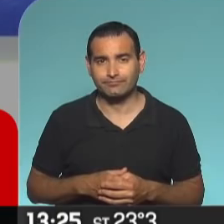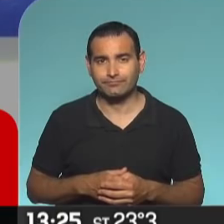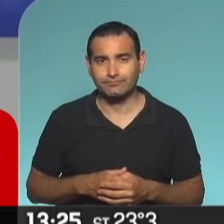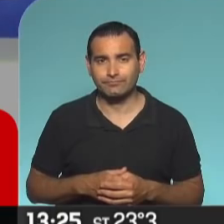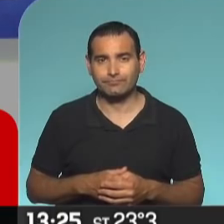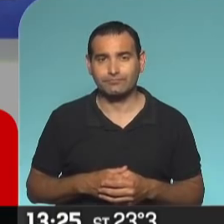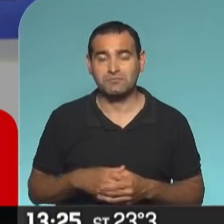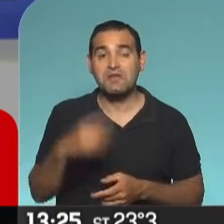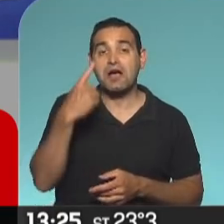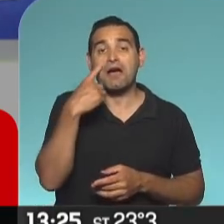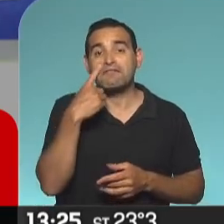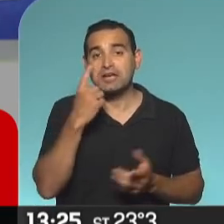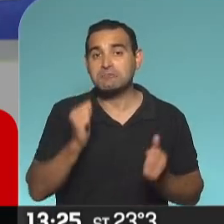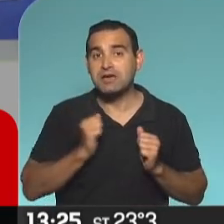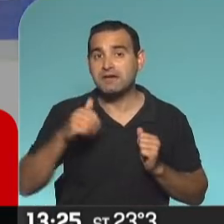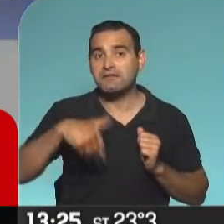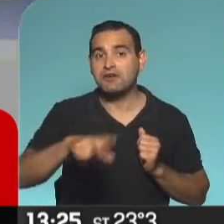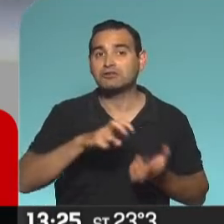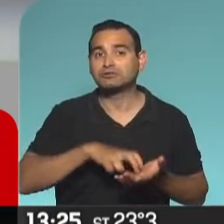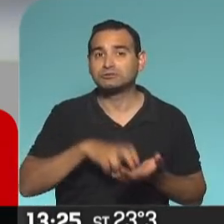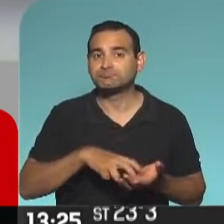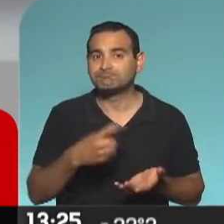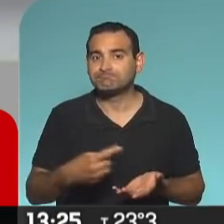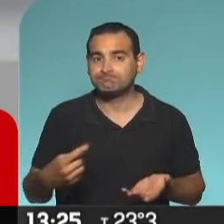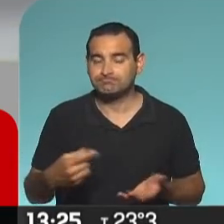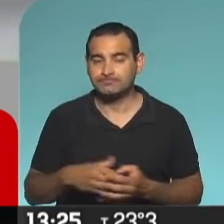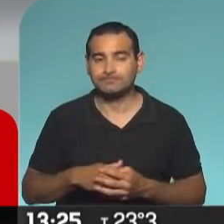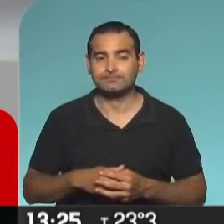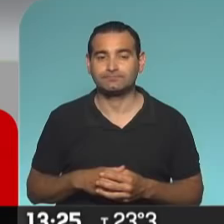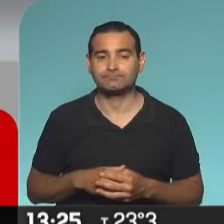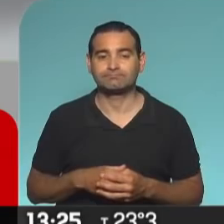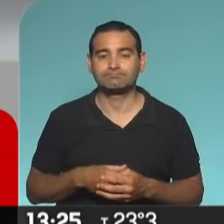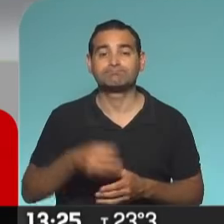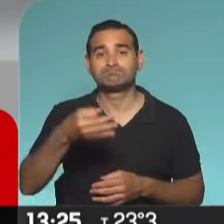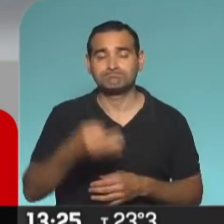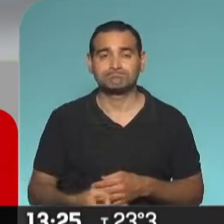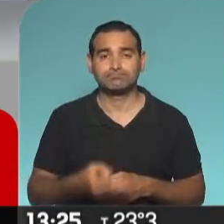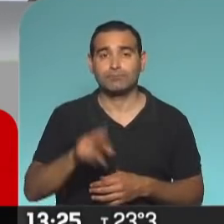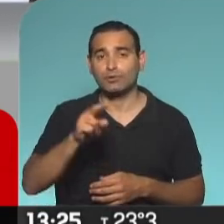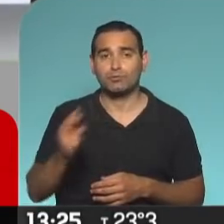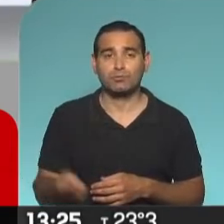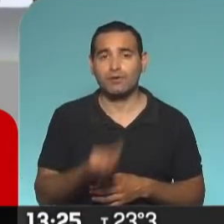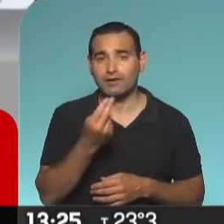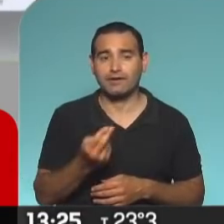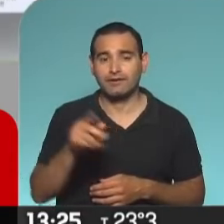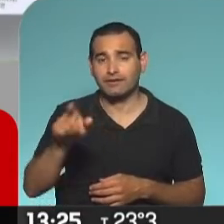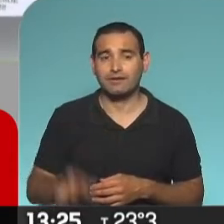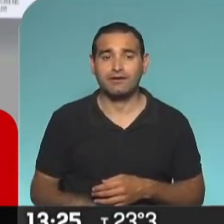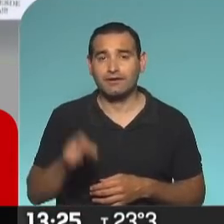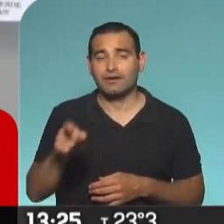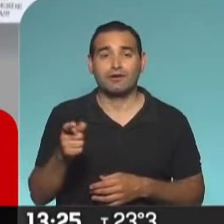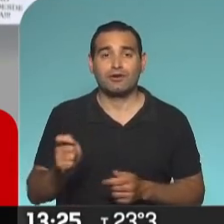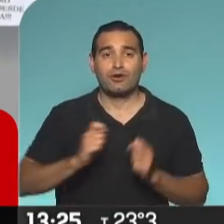Esperemos las próximas noticias. Lo cierto es que falleció el hombre que nos dio el último título